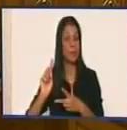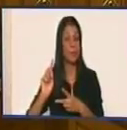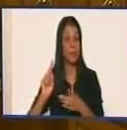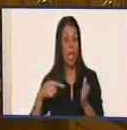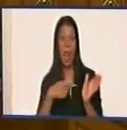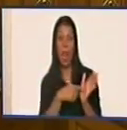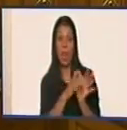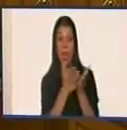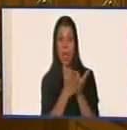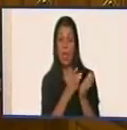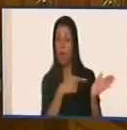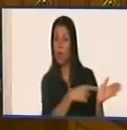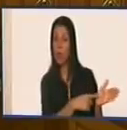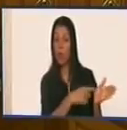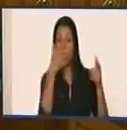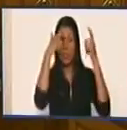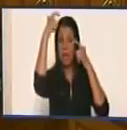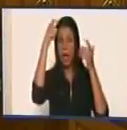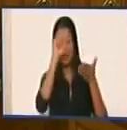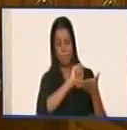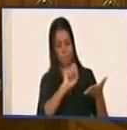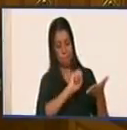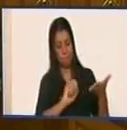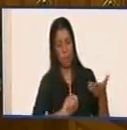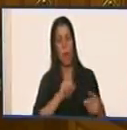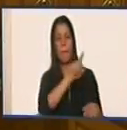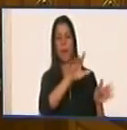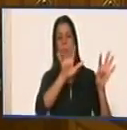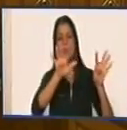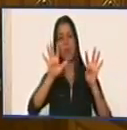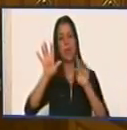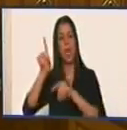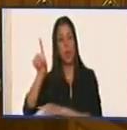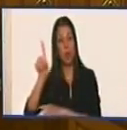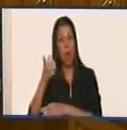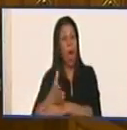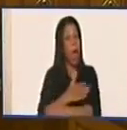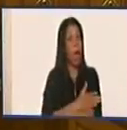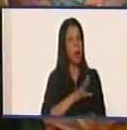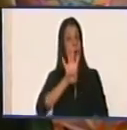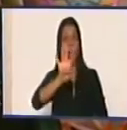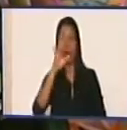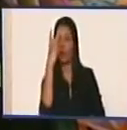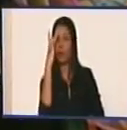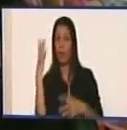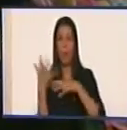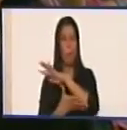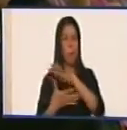libro, en 1991, antes del 4 de febrero y las rebeliones militares de